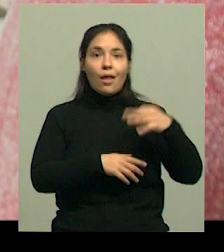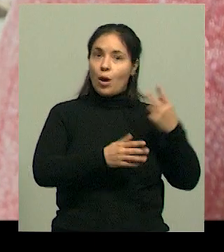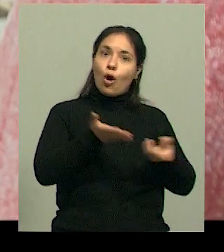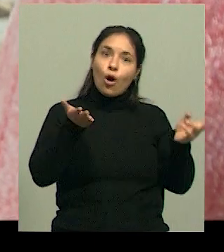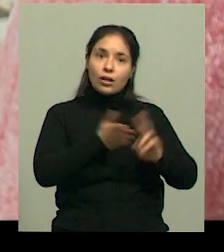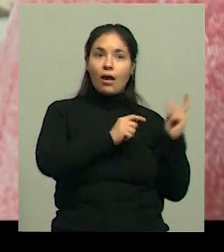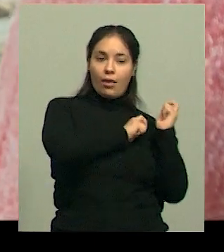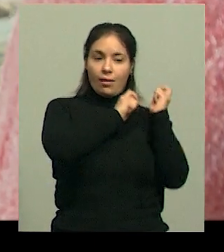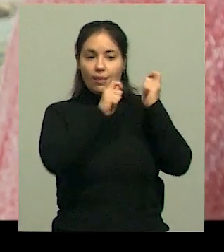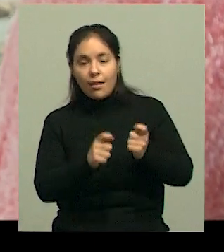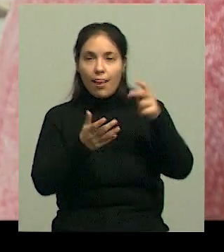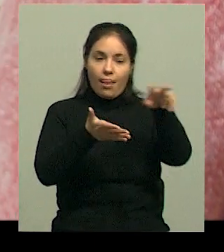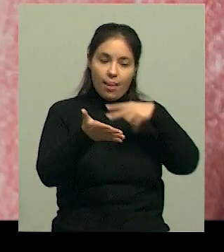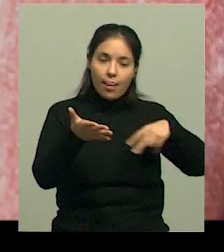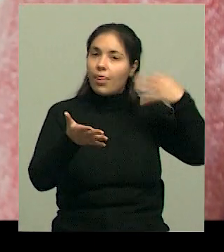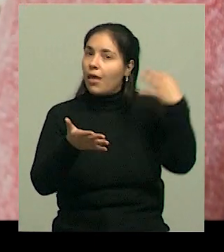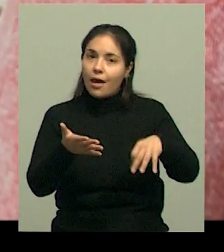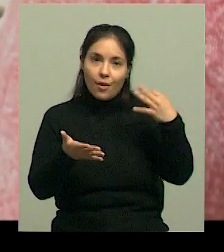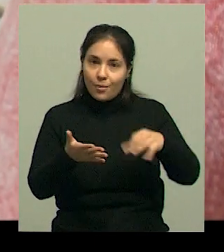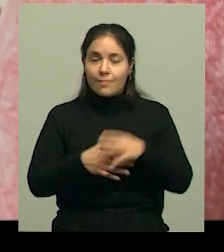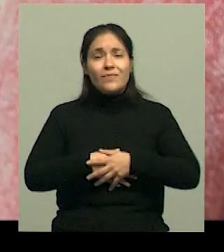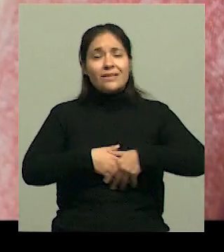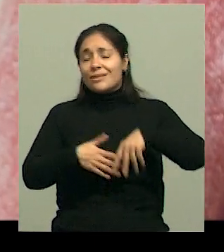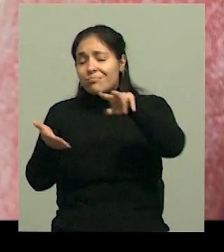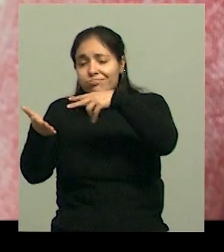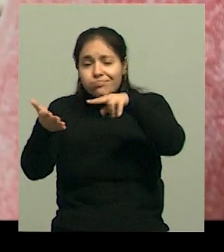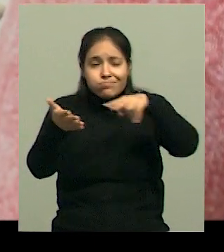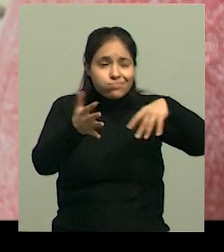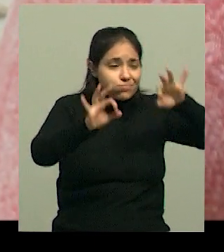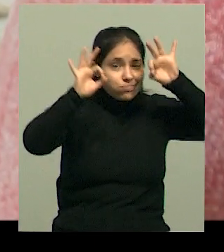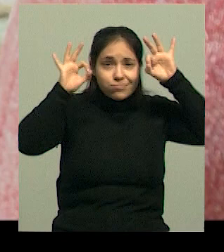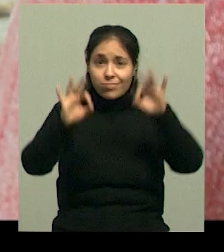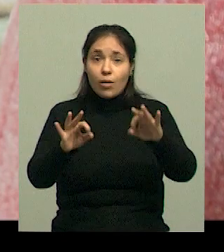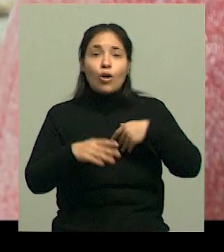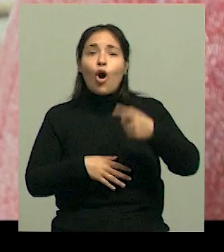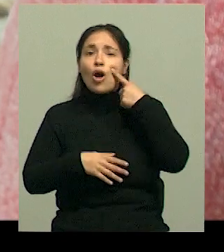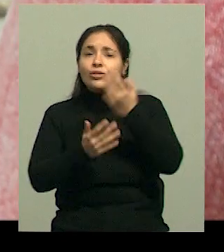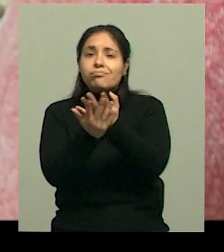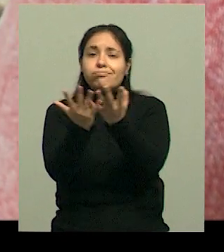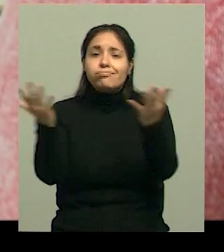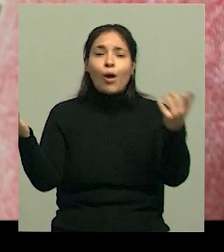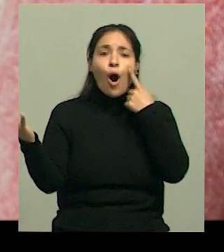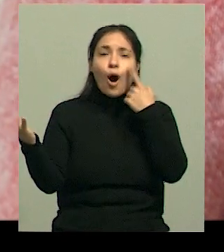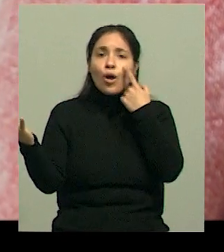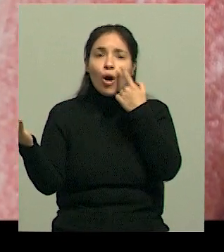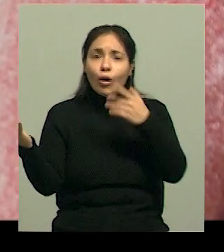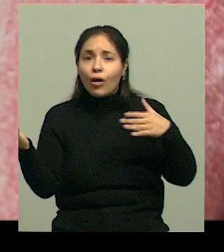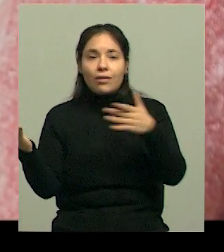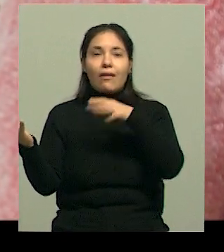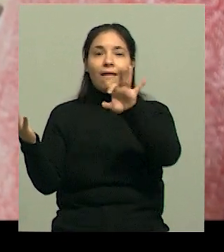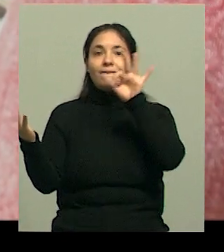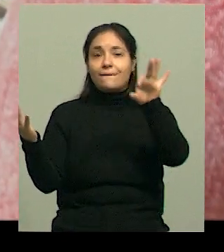de nuevo. Bien. Leyendo todo, yo al conocer la variedad, yo puedo